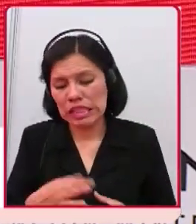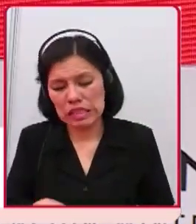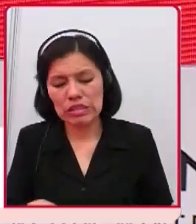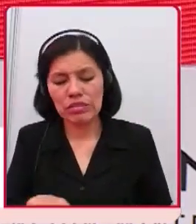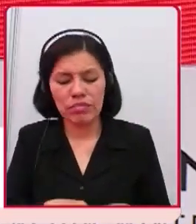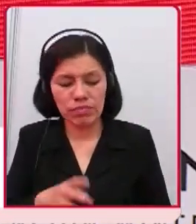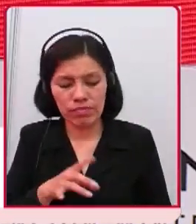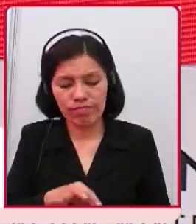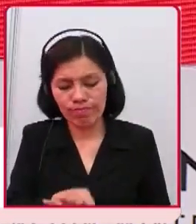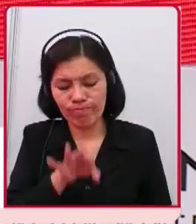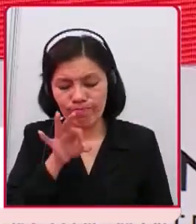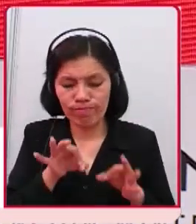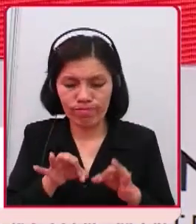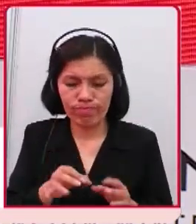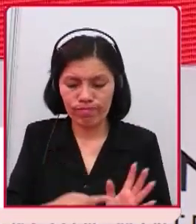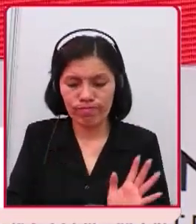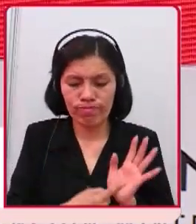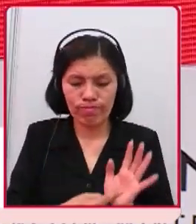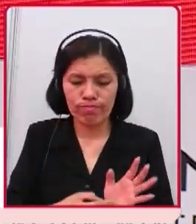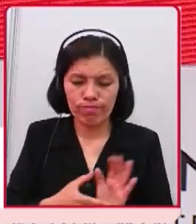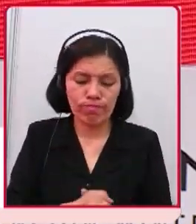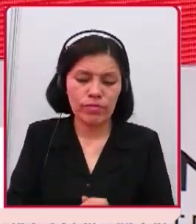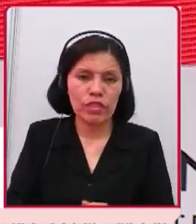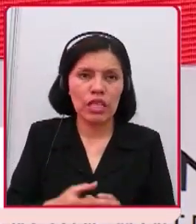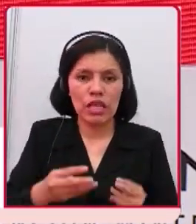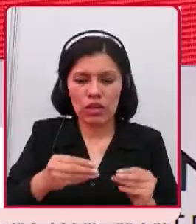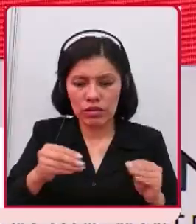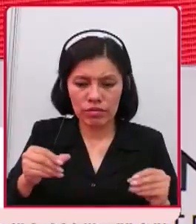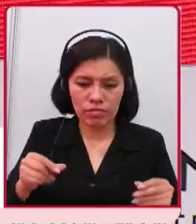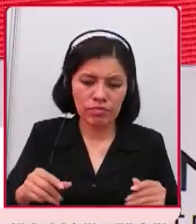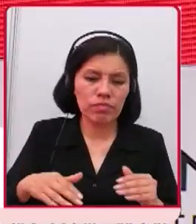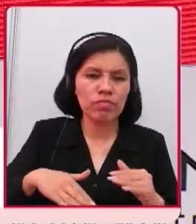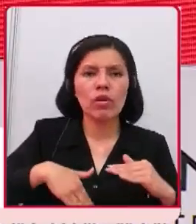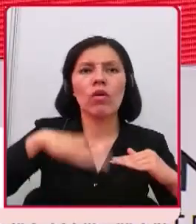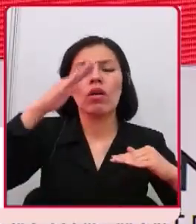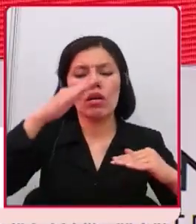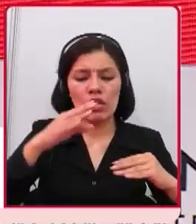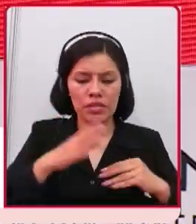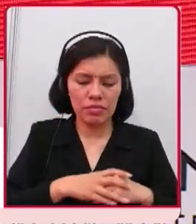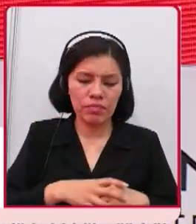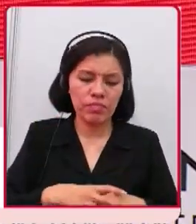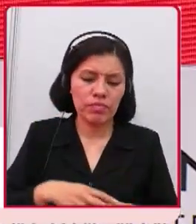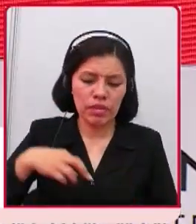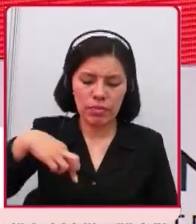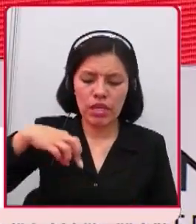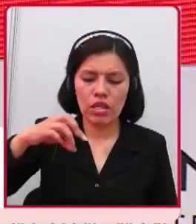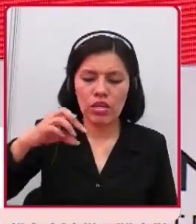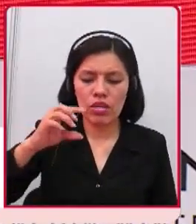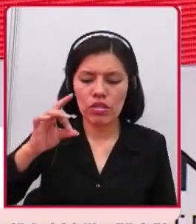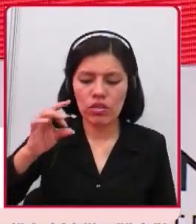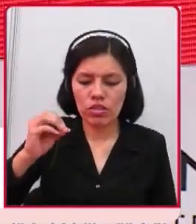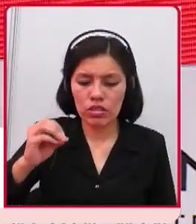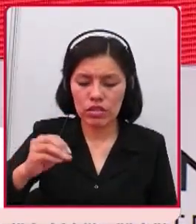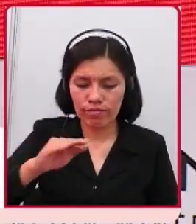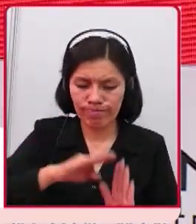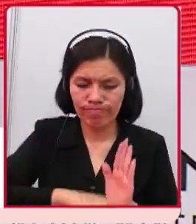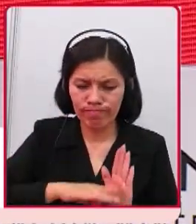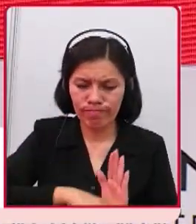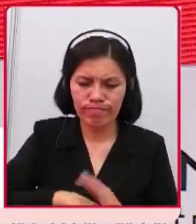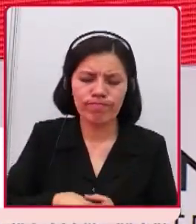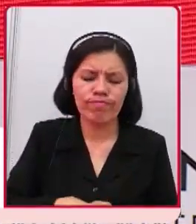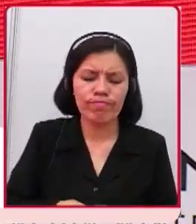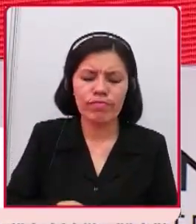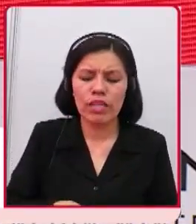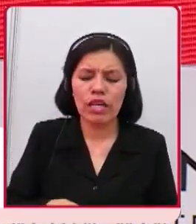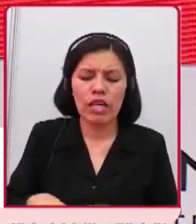estas combinaciones, como las arcillas altas, el tonelaje alto, el P80 bajo, ¿no? Presencia de finos,